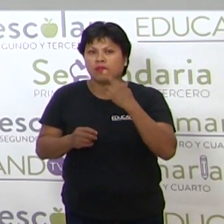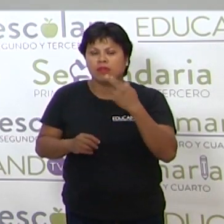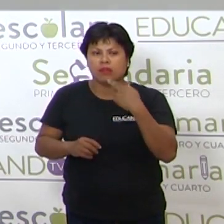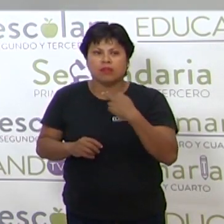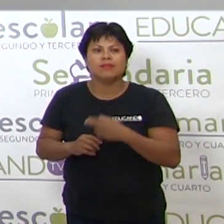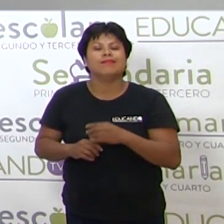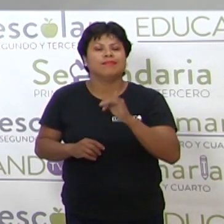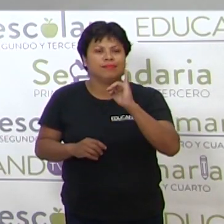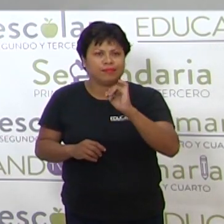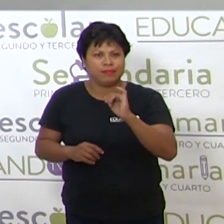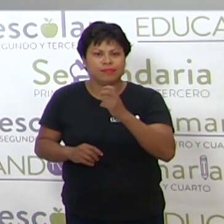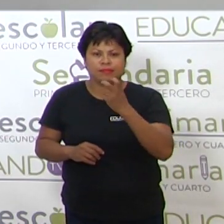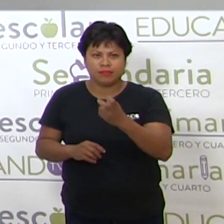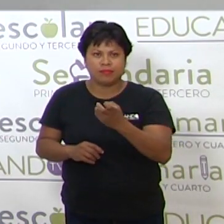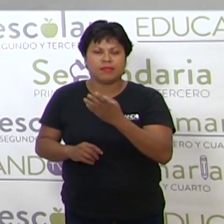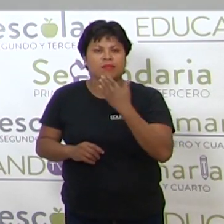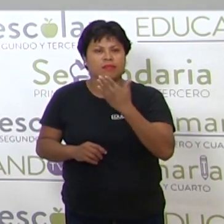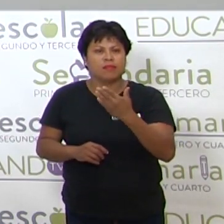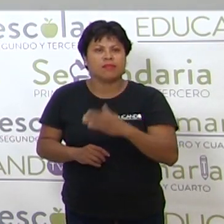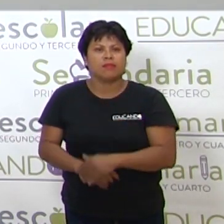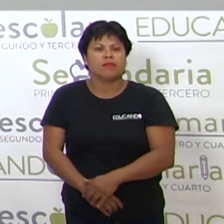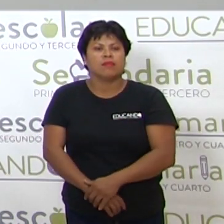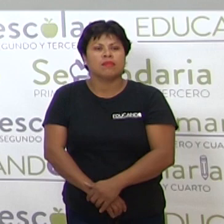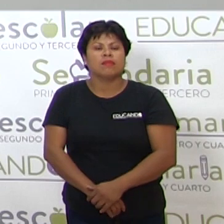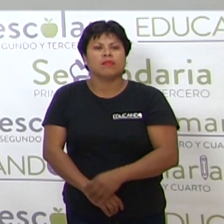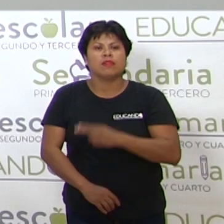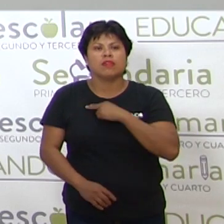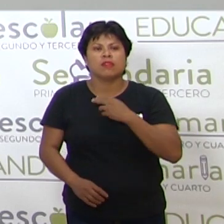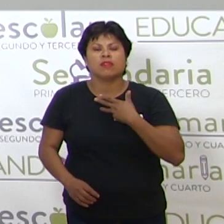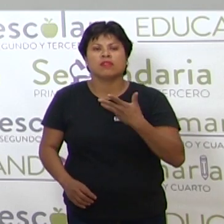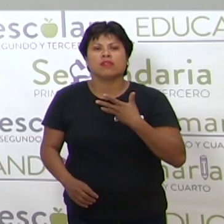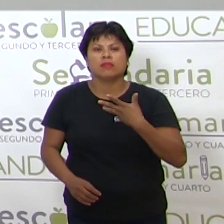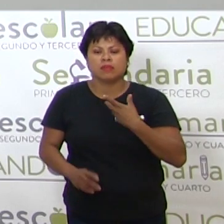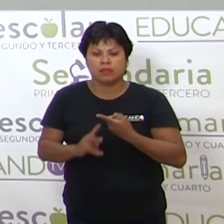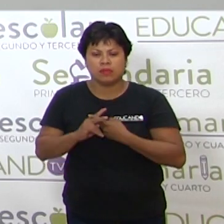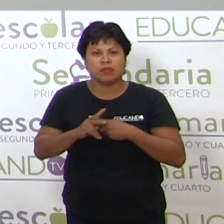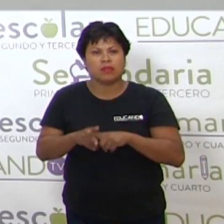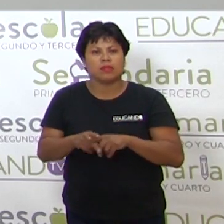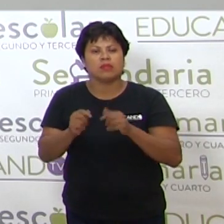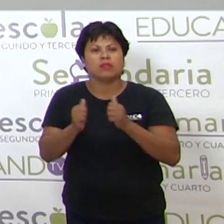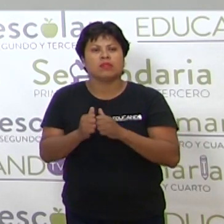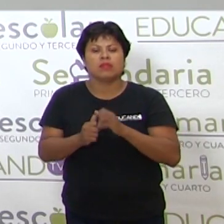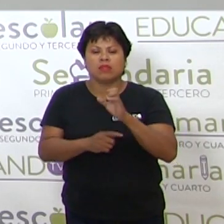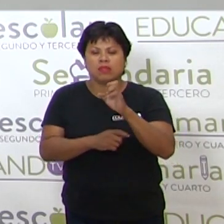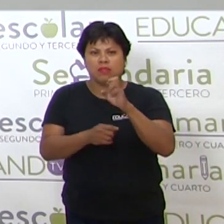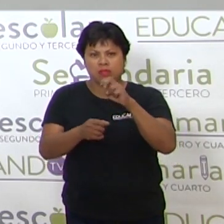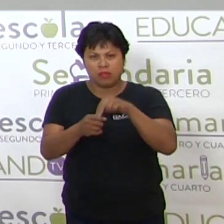sí aquí muy bien tenemos que iniciar con él